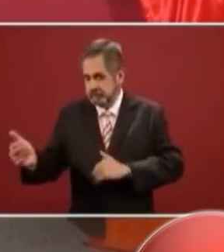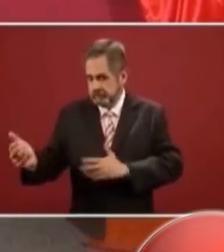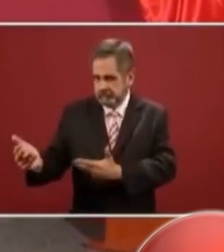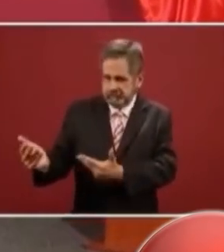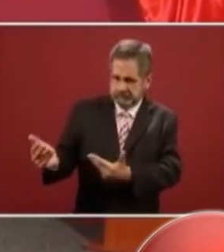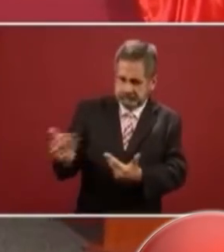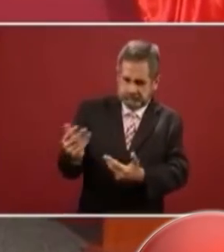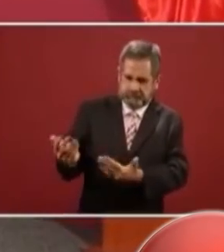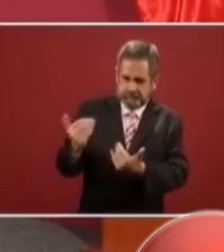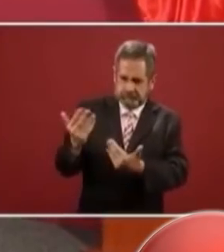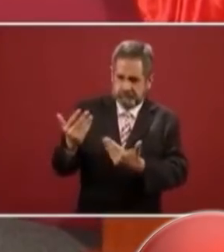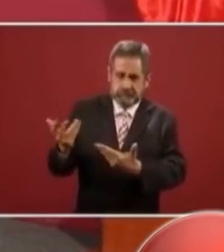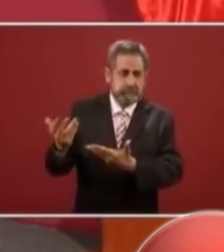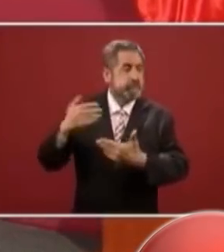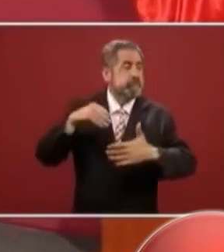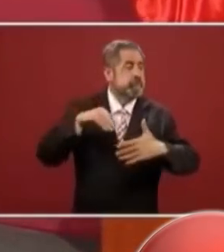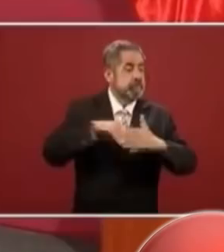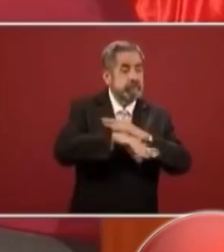mostrarles